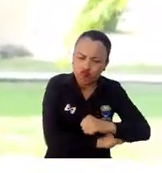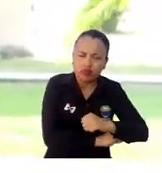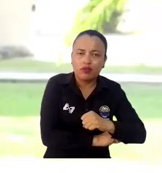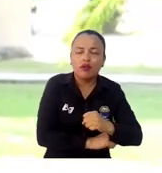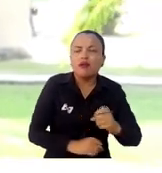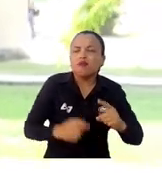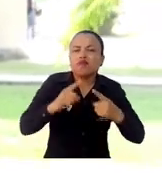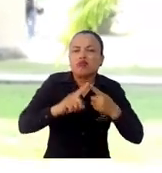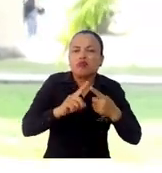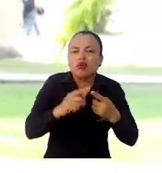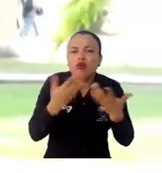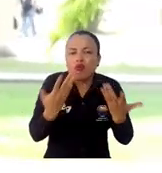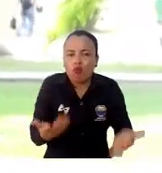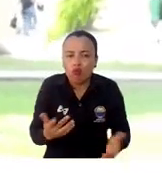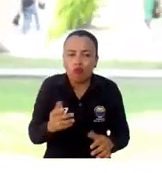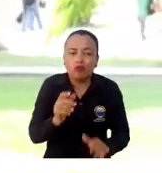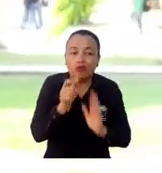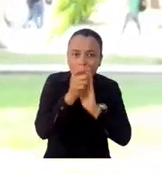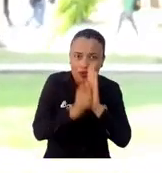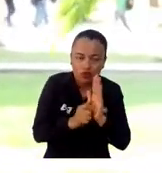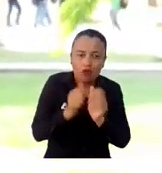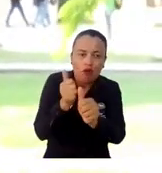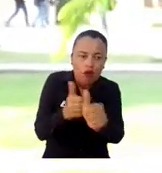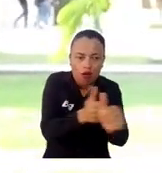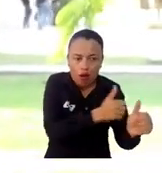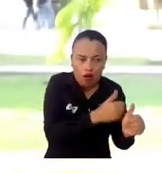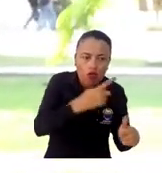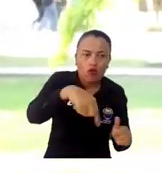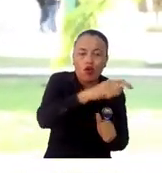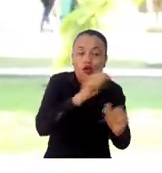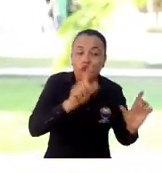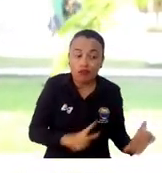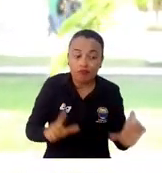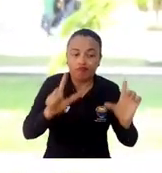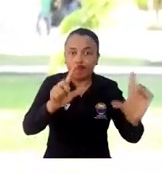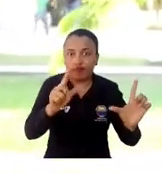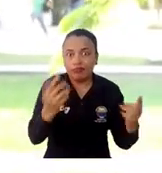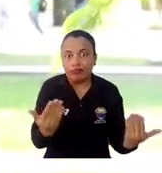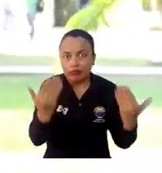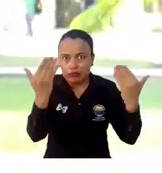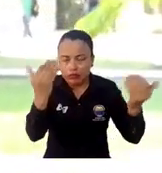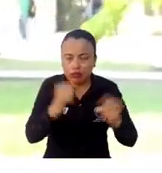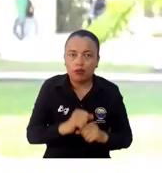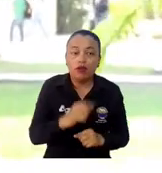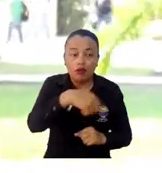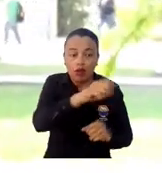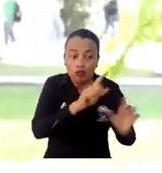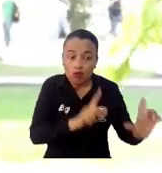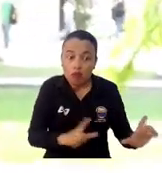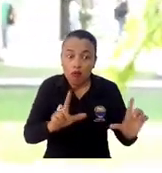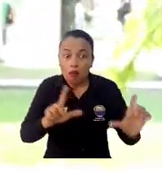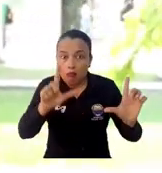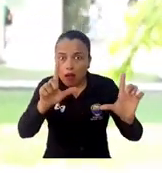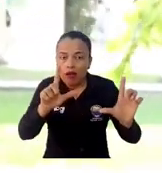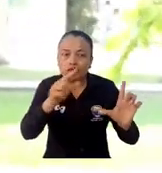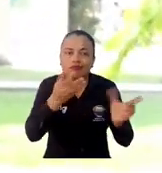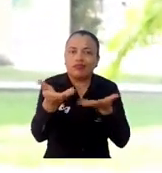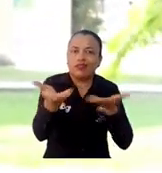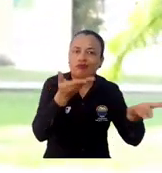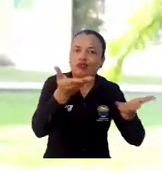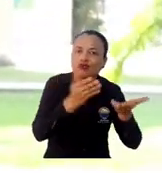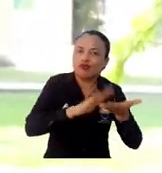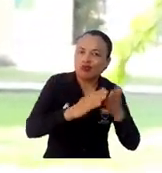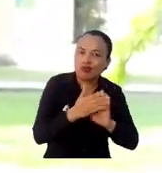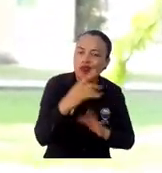de una u otra manera fortalecimiento primero de cada uno de los personeros en cuanto a su cualificación, y entre